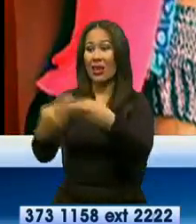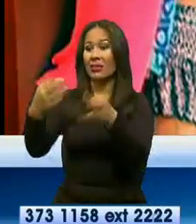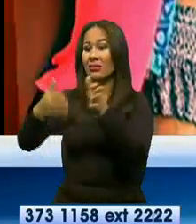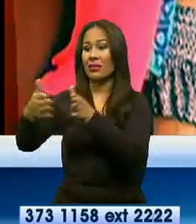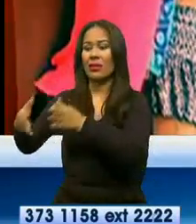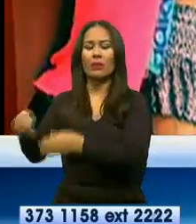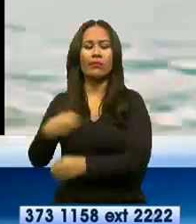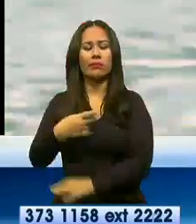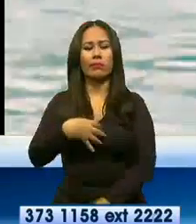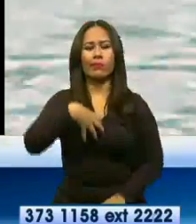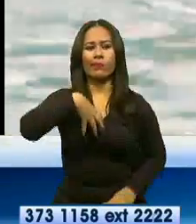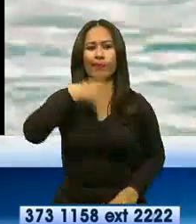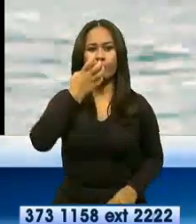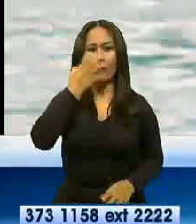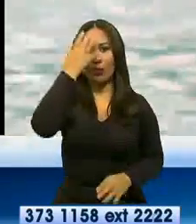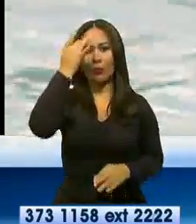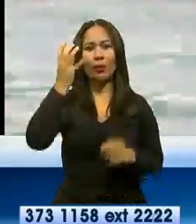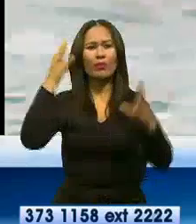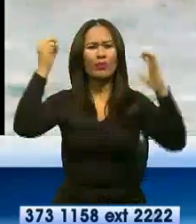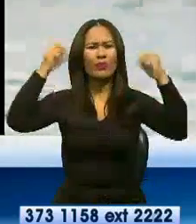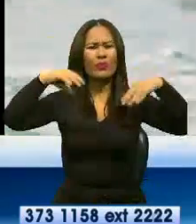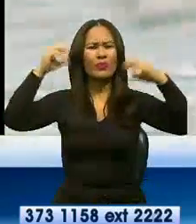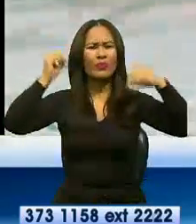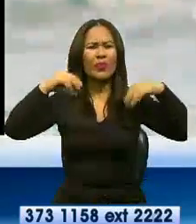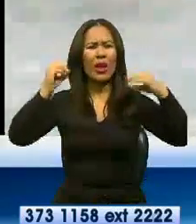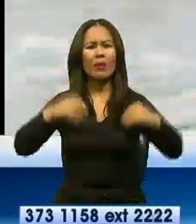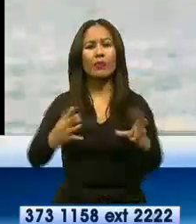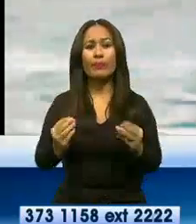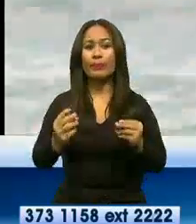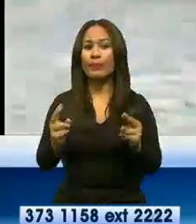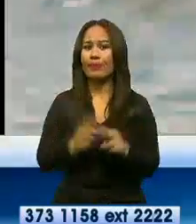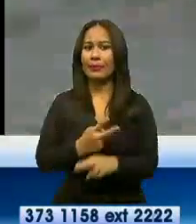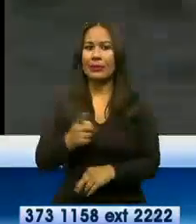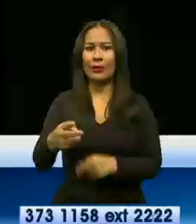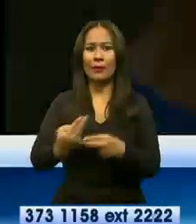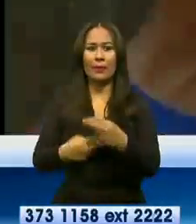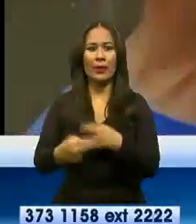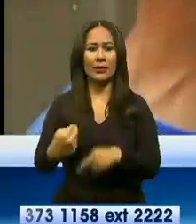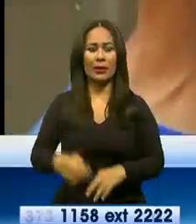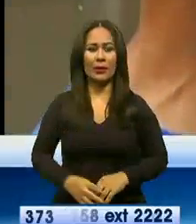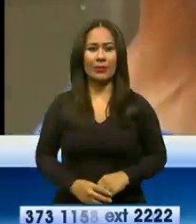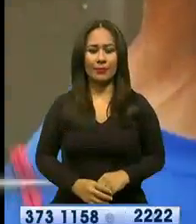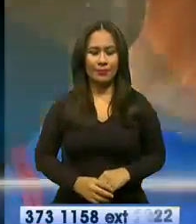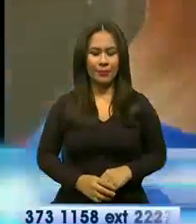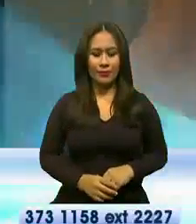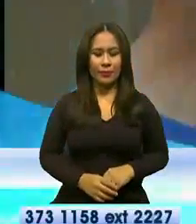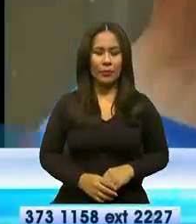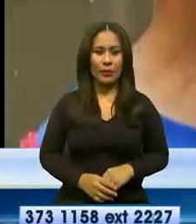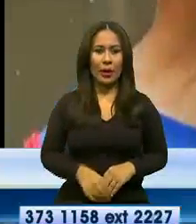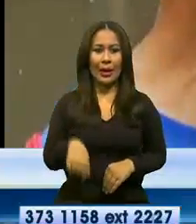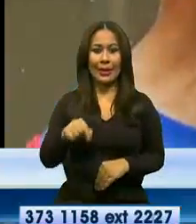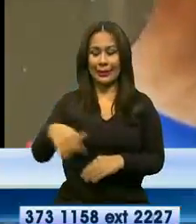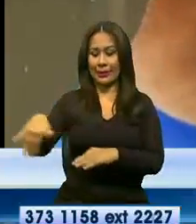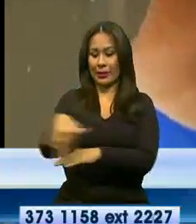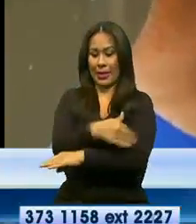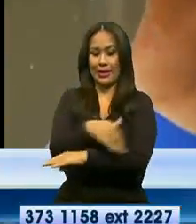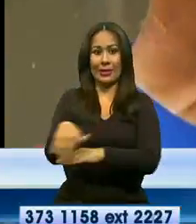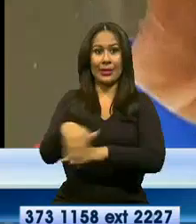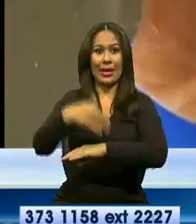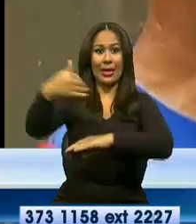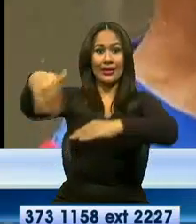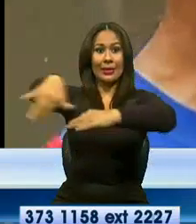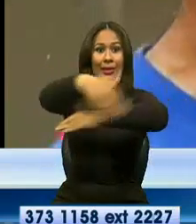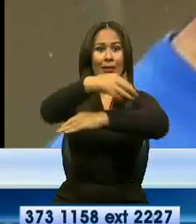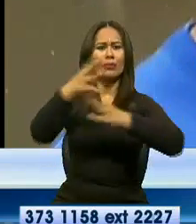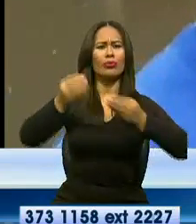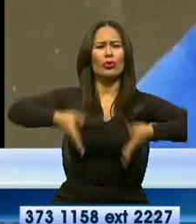expresan su malestar por la baja significativa en las ventas. Esta parte para el 24 de mayo, y el Valverde, todo, para